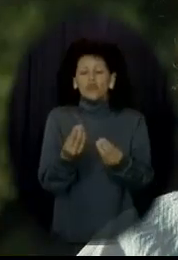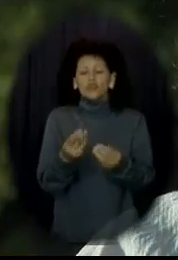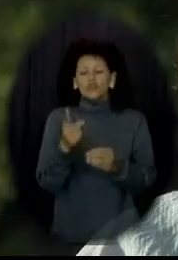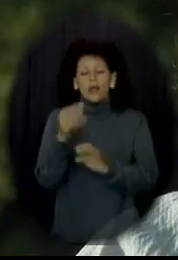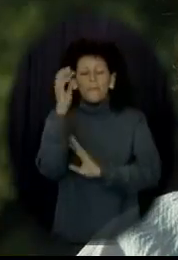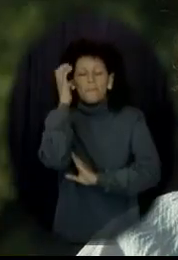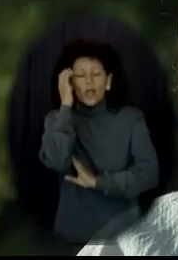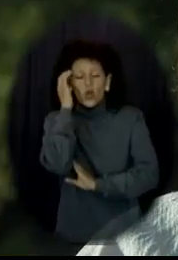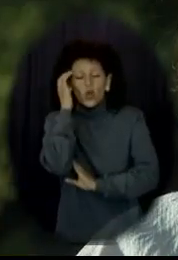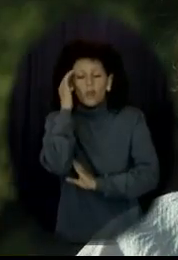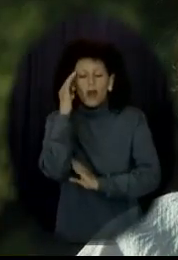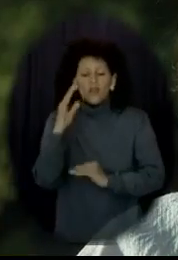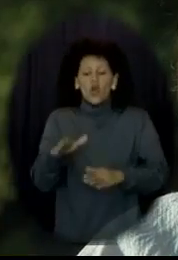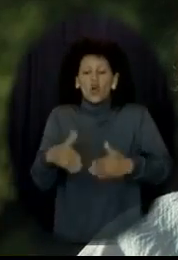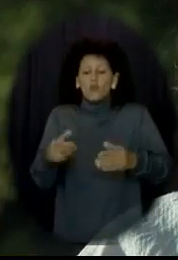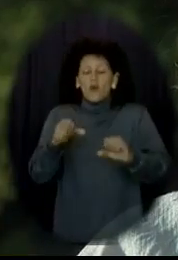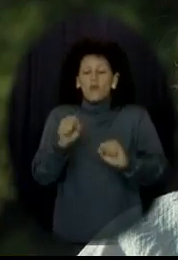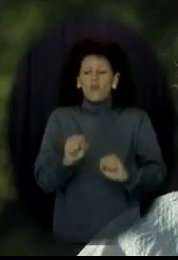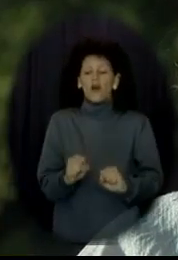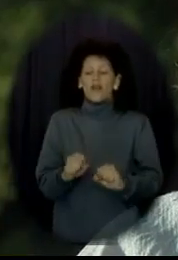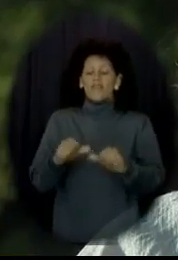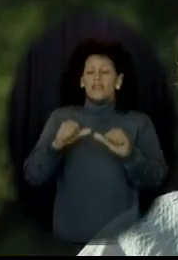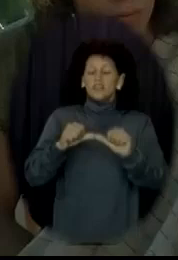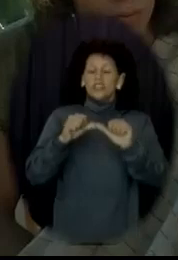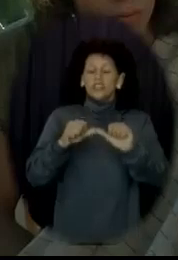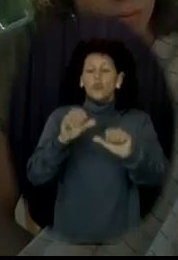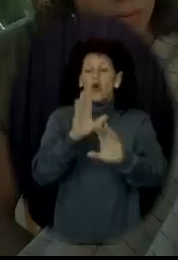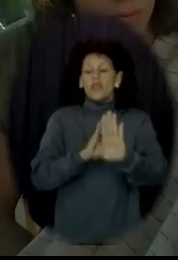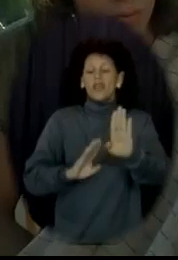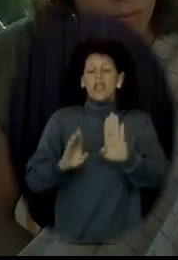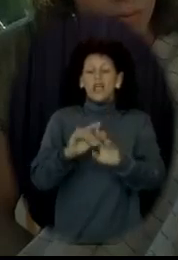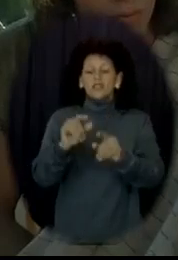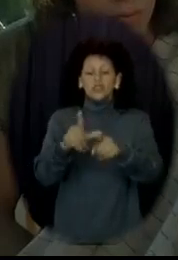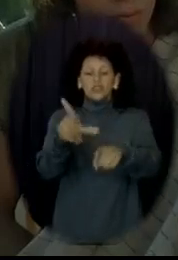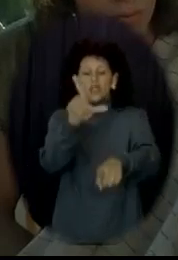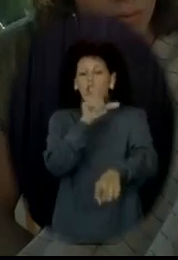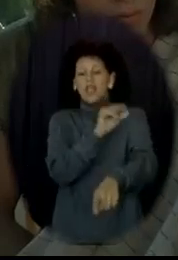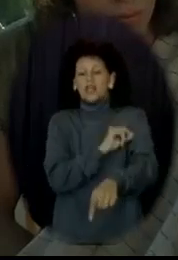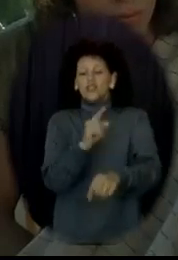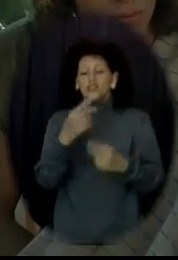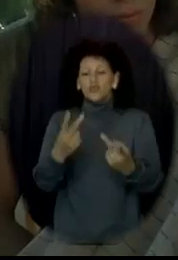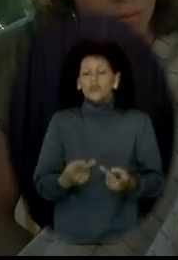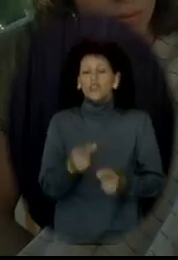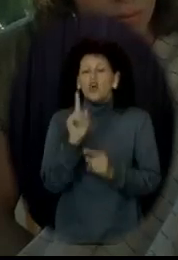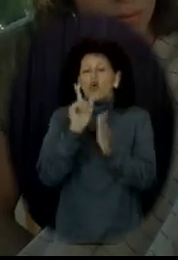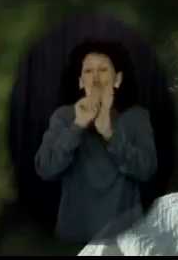Por mucho que uno se preocupe, ¿puede añadir una hora a su vida?